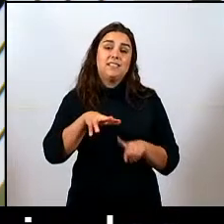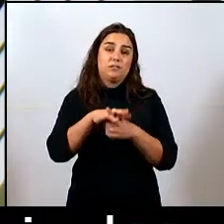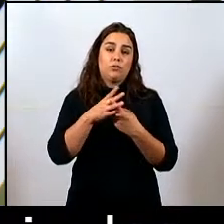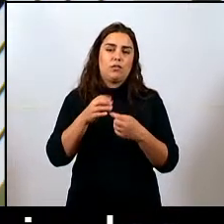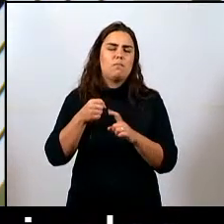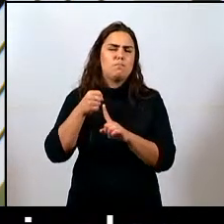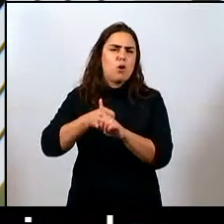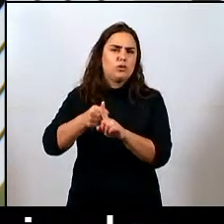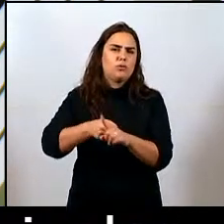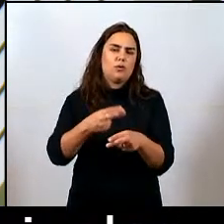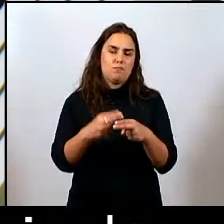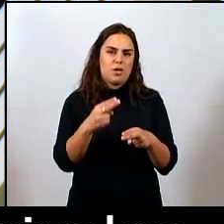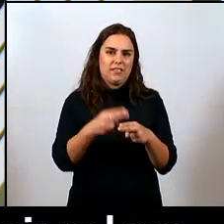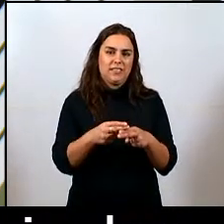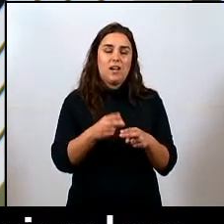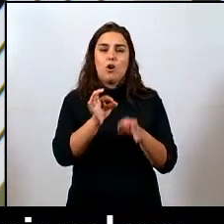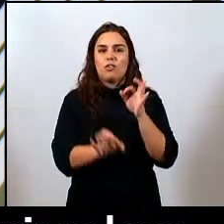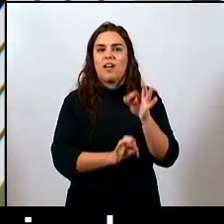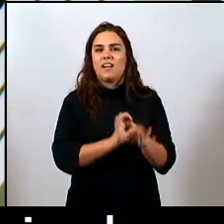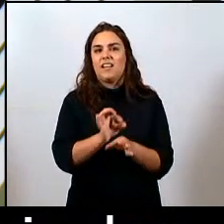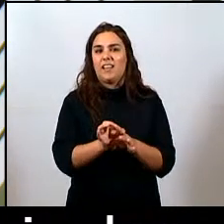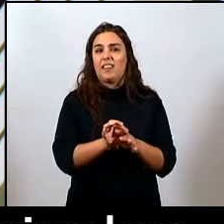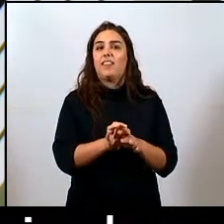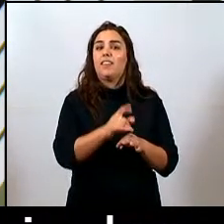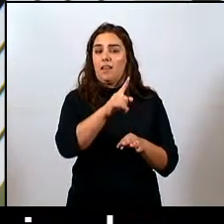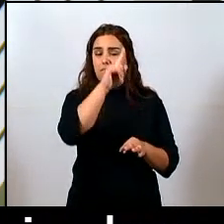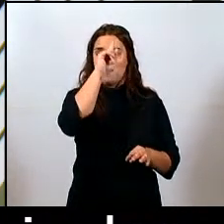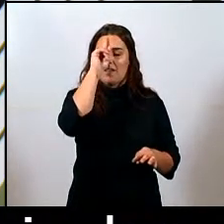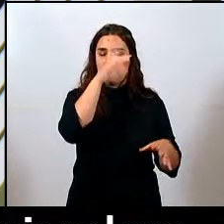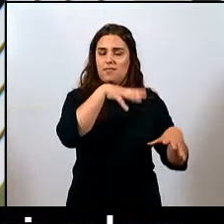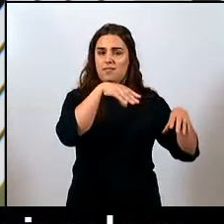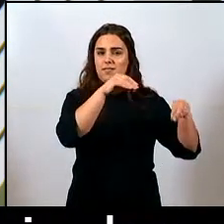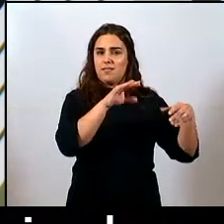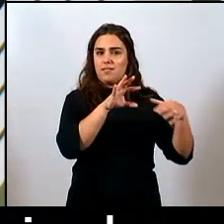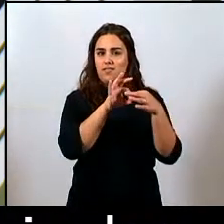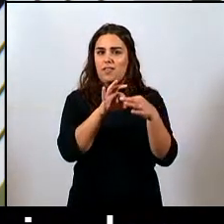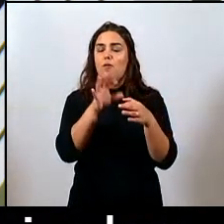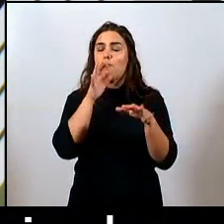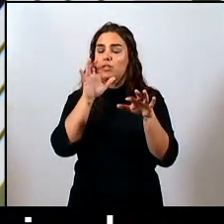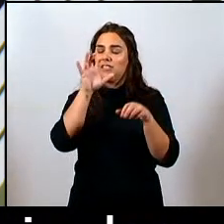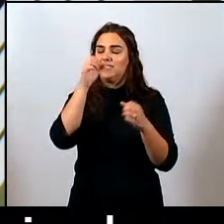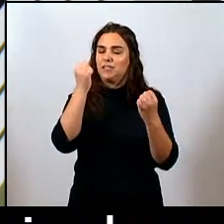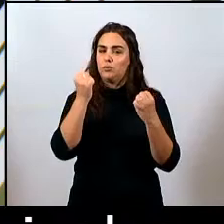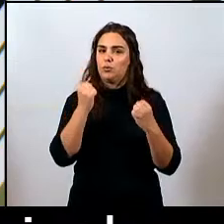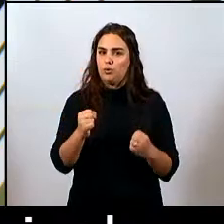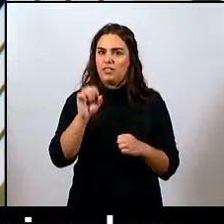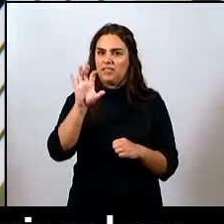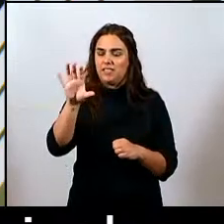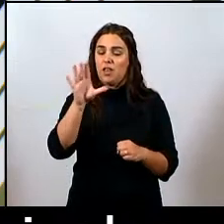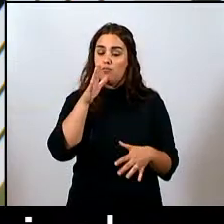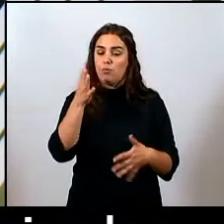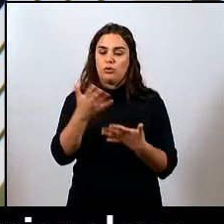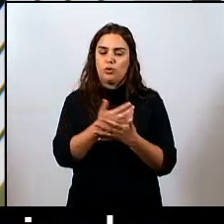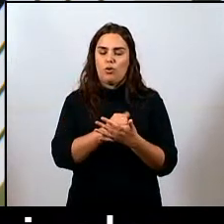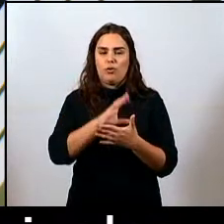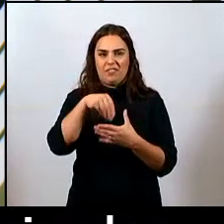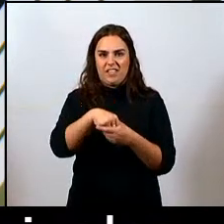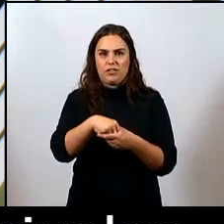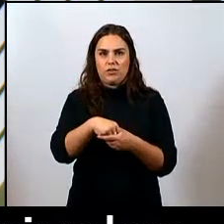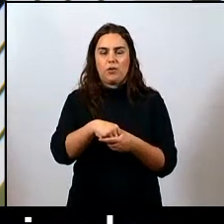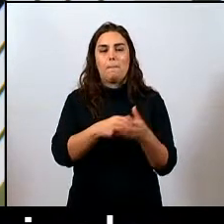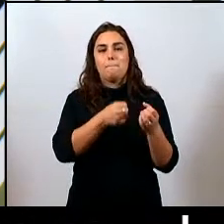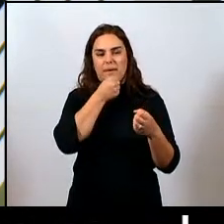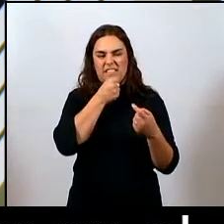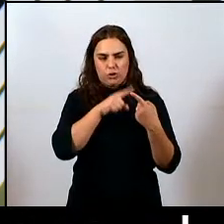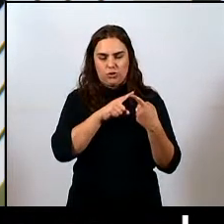persecución política que está organizado desde la Moncloa con las instituciones del Estado, porque están metidos en el medio el PSOE,